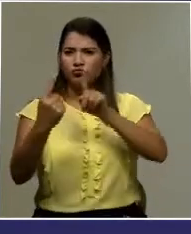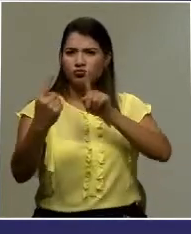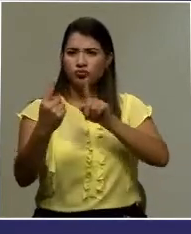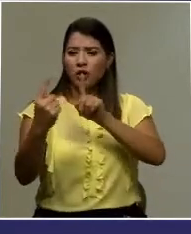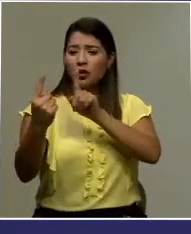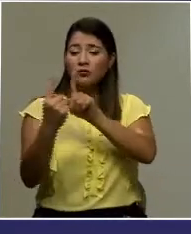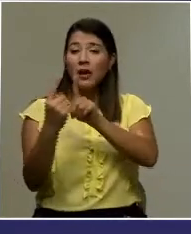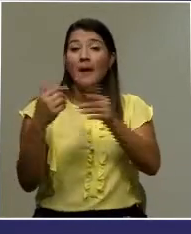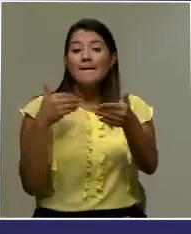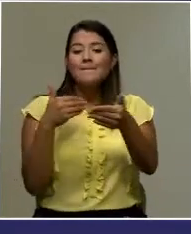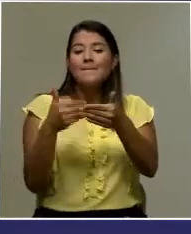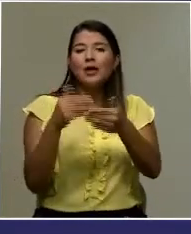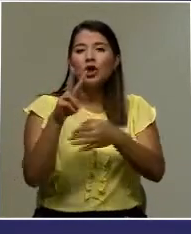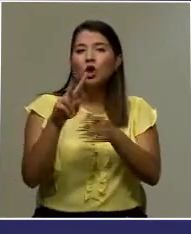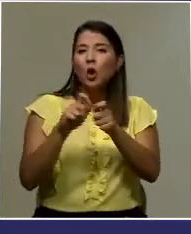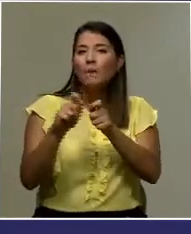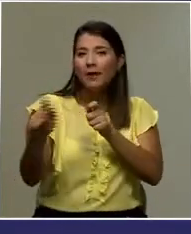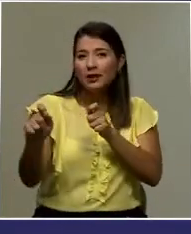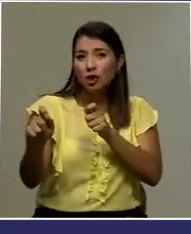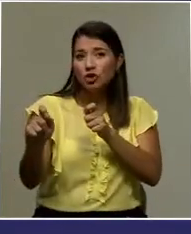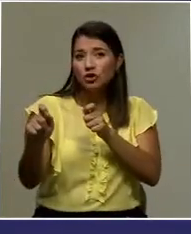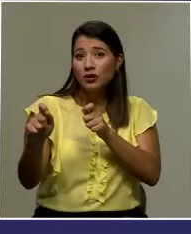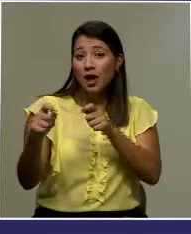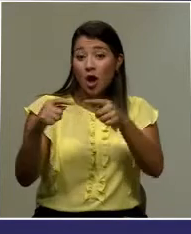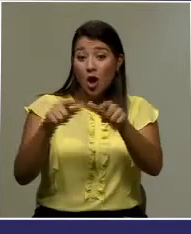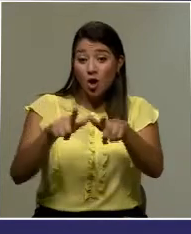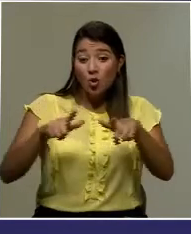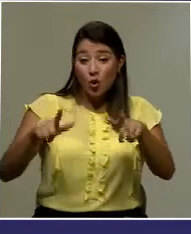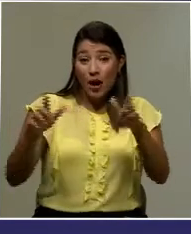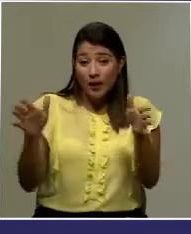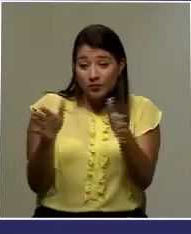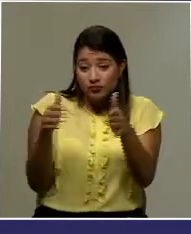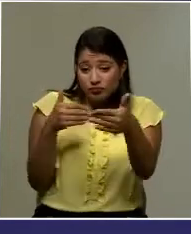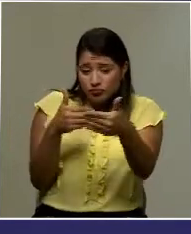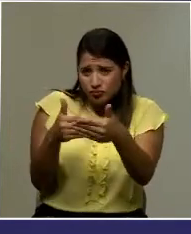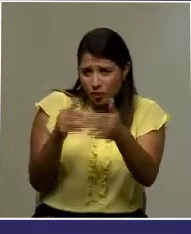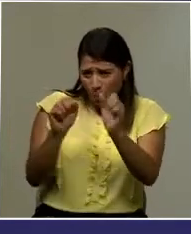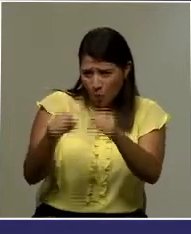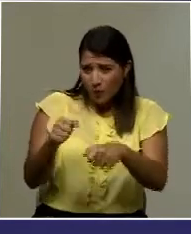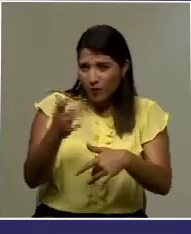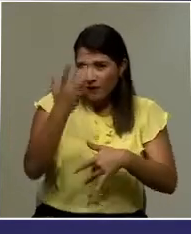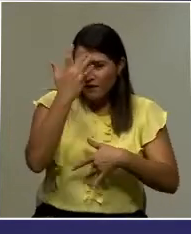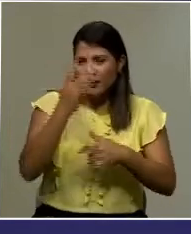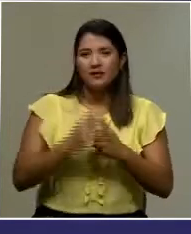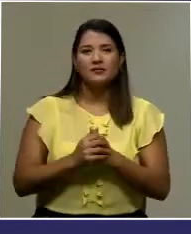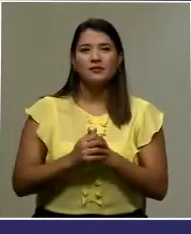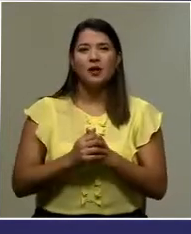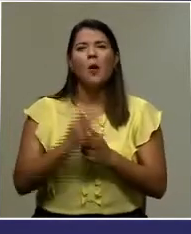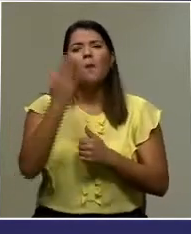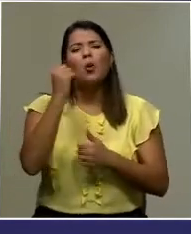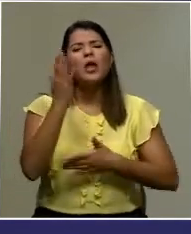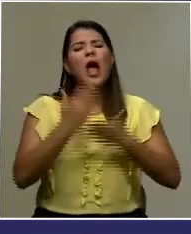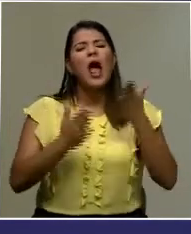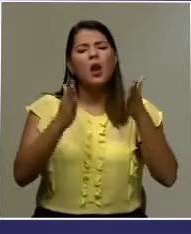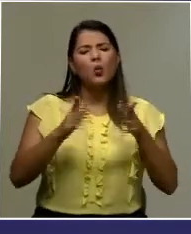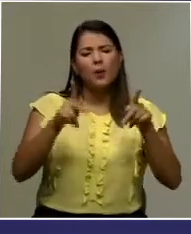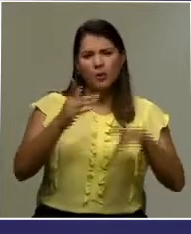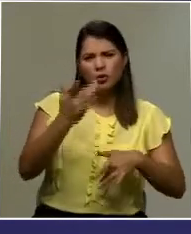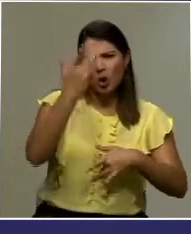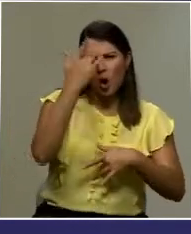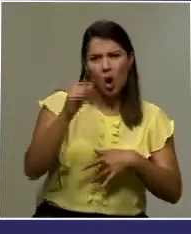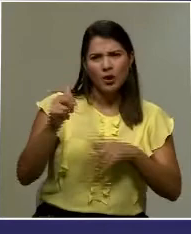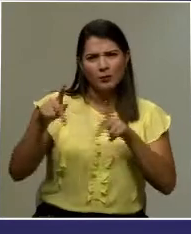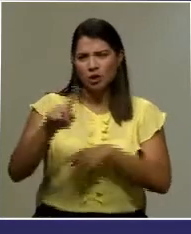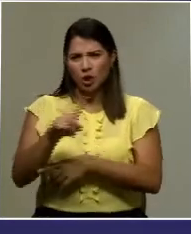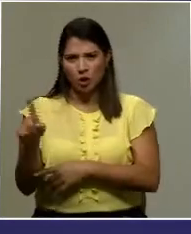no? Para analizar estas estrategias de cómo protegernos y evitar el contagio de este